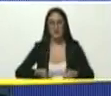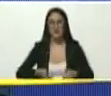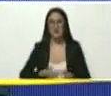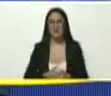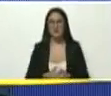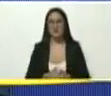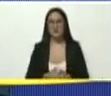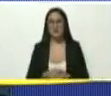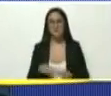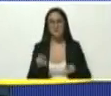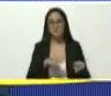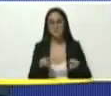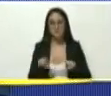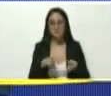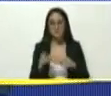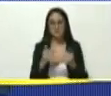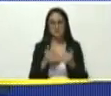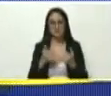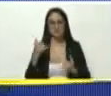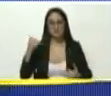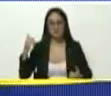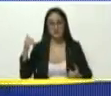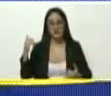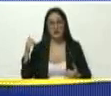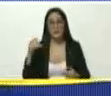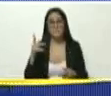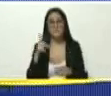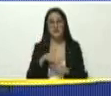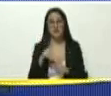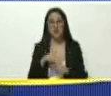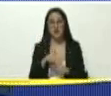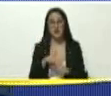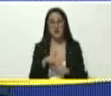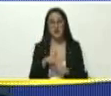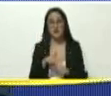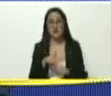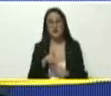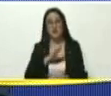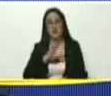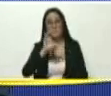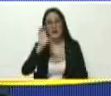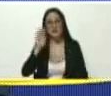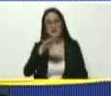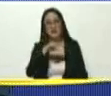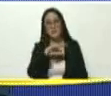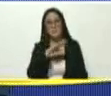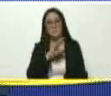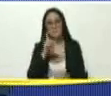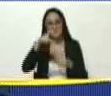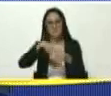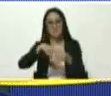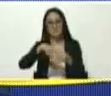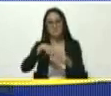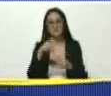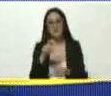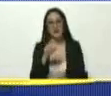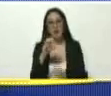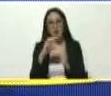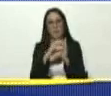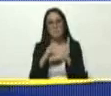la coordinación energética y petrolera por parte de los países pertenecientes a la OPEP y